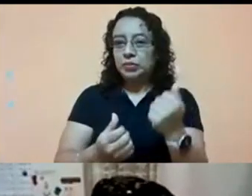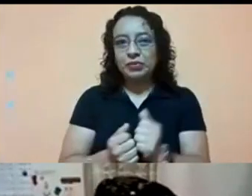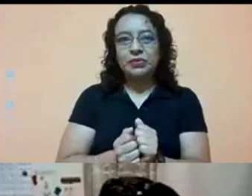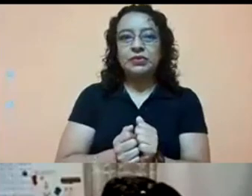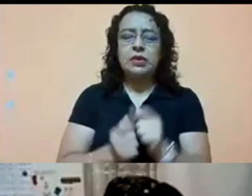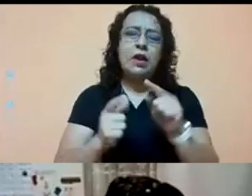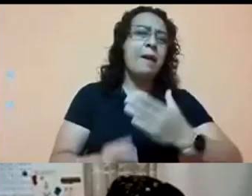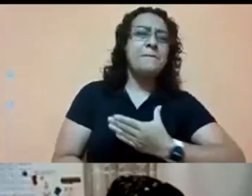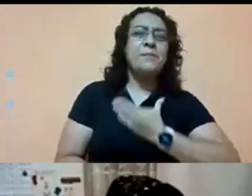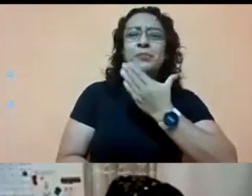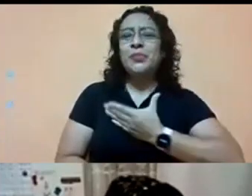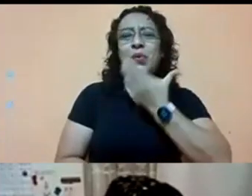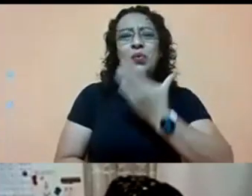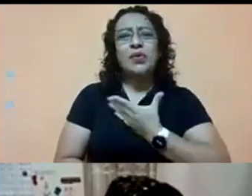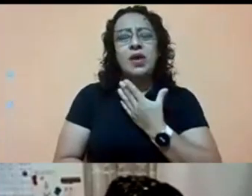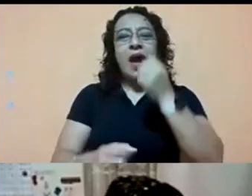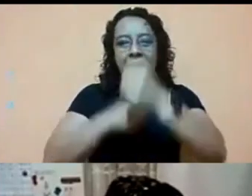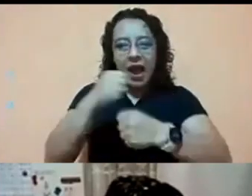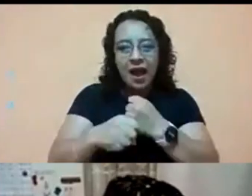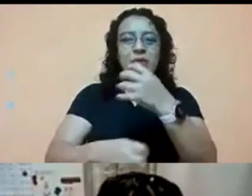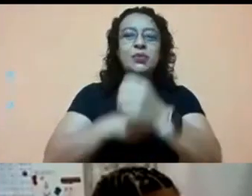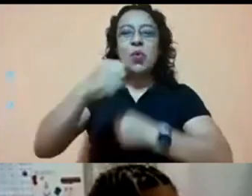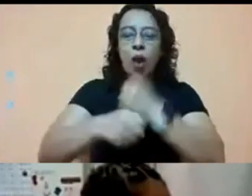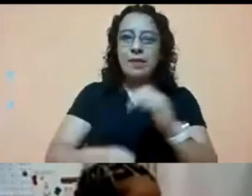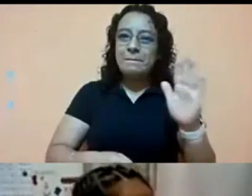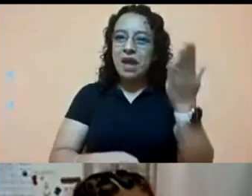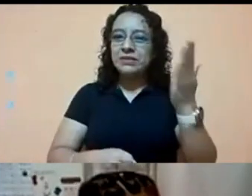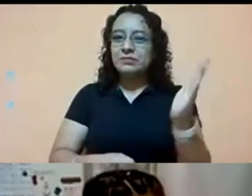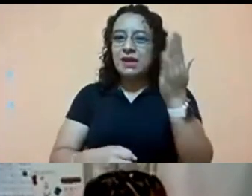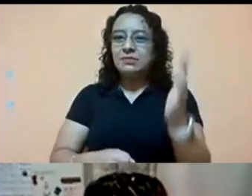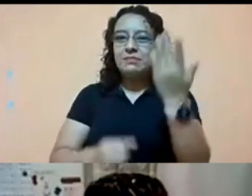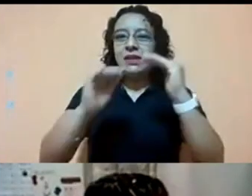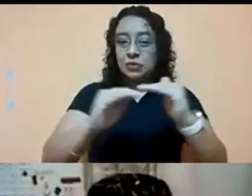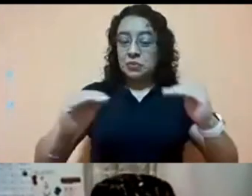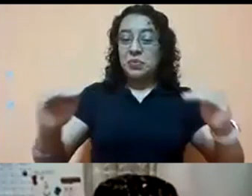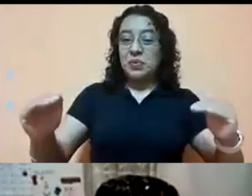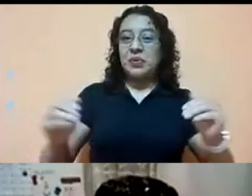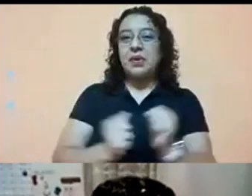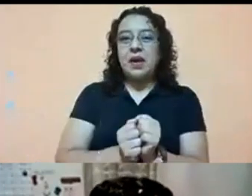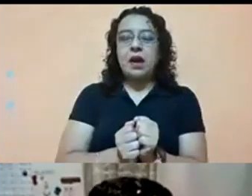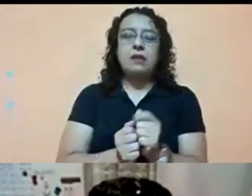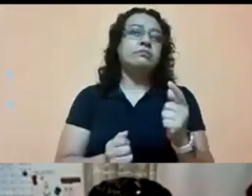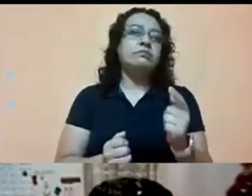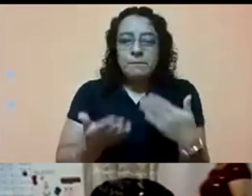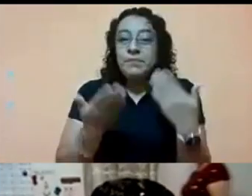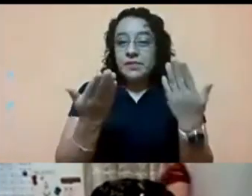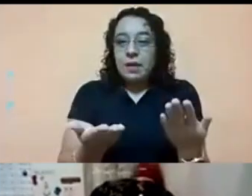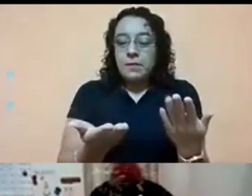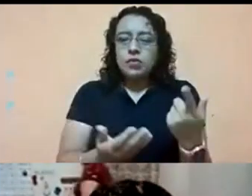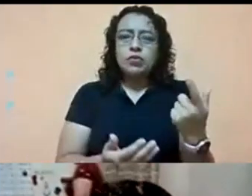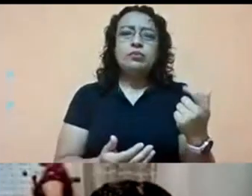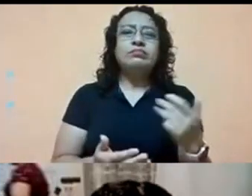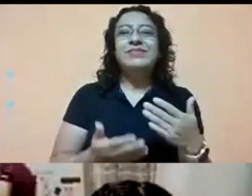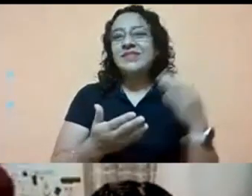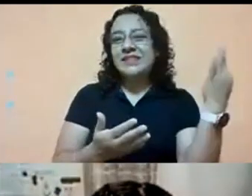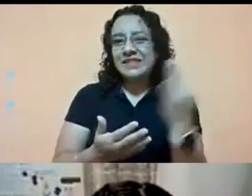escolar contemos con más estudiantes inscritos, satisfechos de brindar un servicio educativo de calidad, como también orgullosos